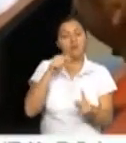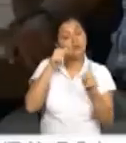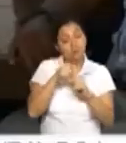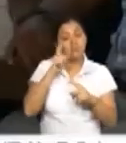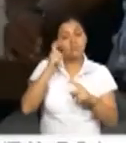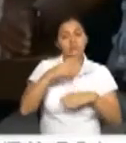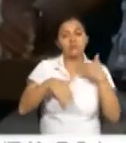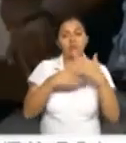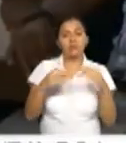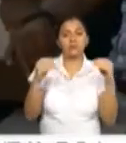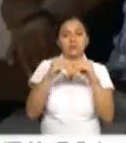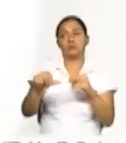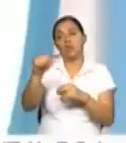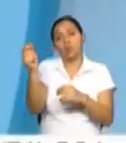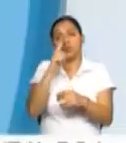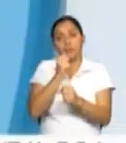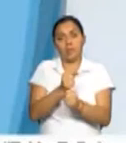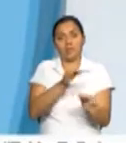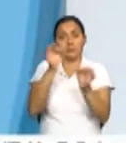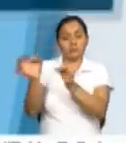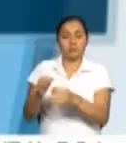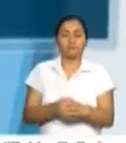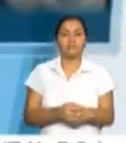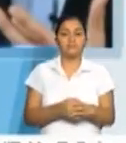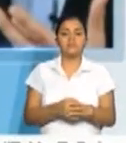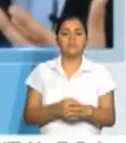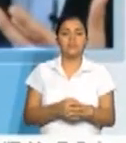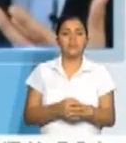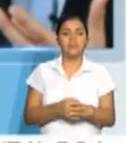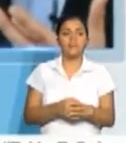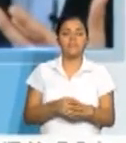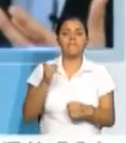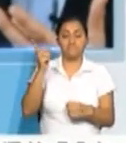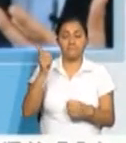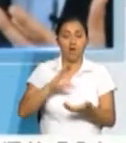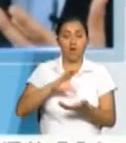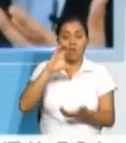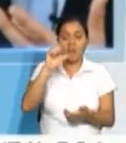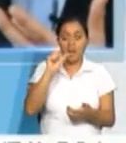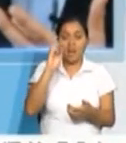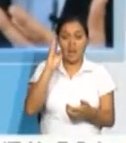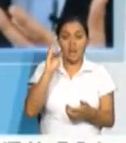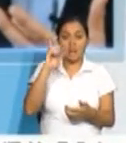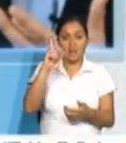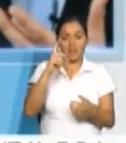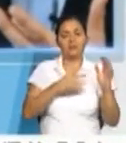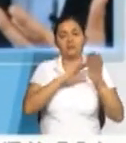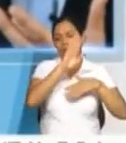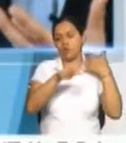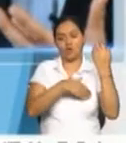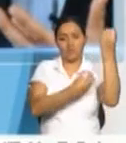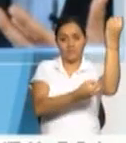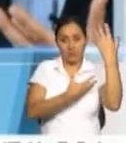será asignada a otro funcionario. En el caso de la réplica Aguirre Abad, la información que nosotros hemos